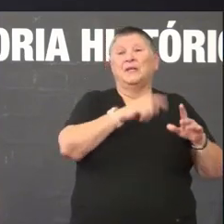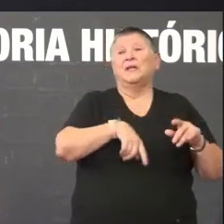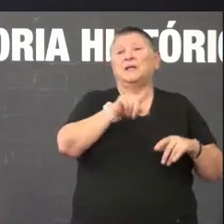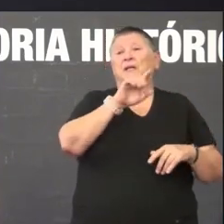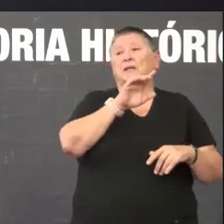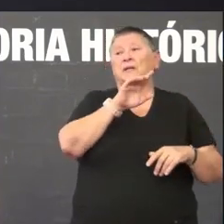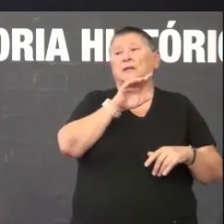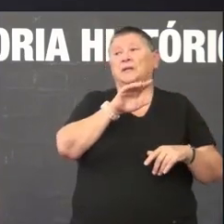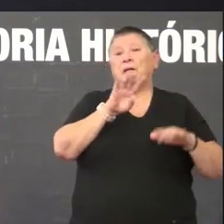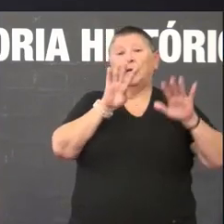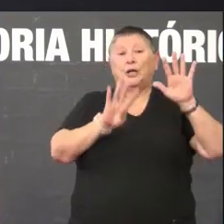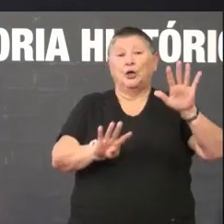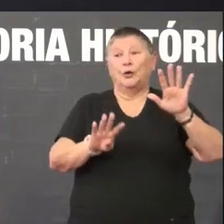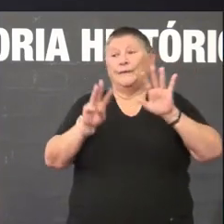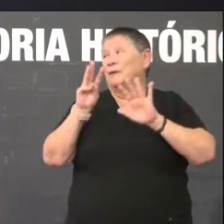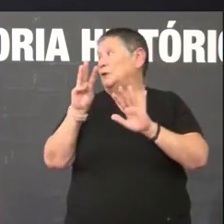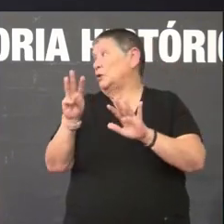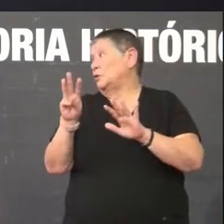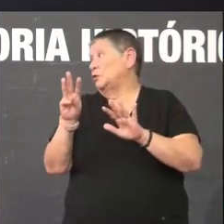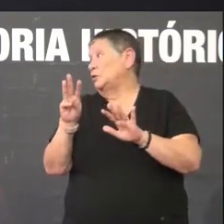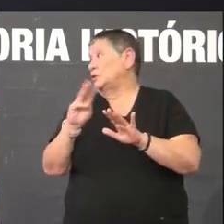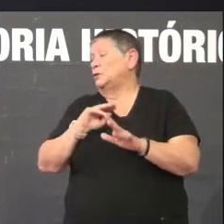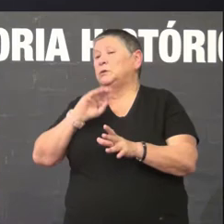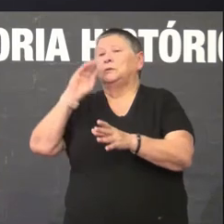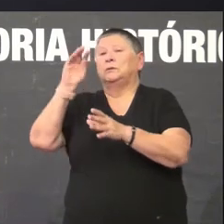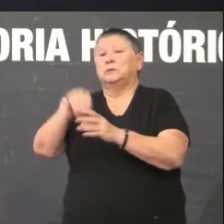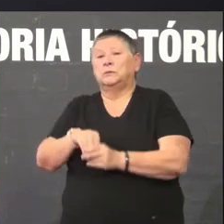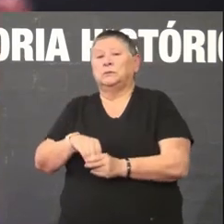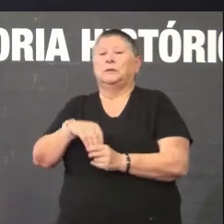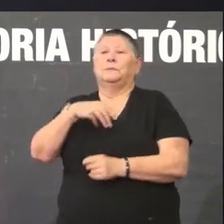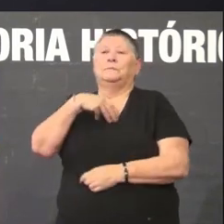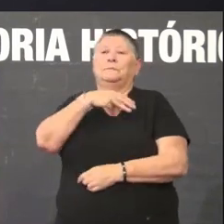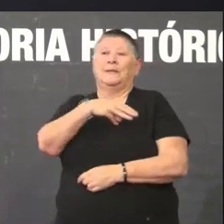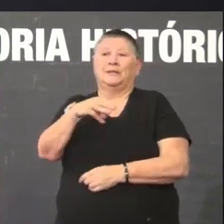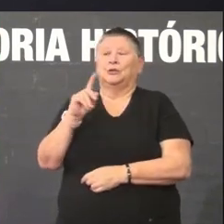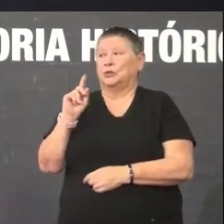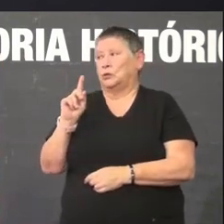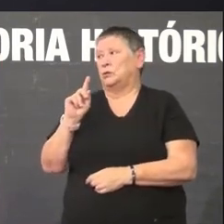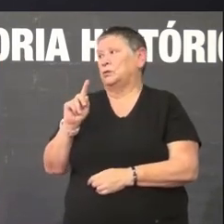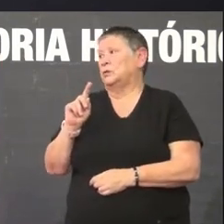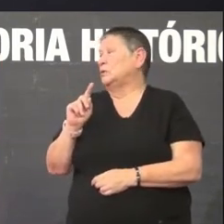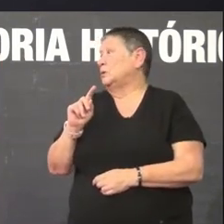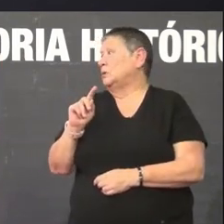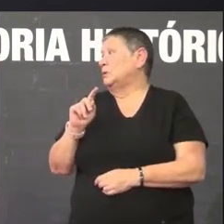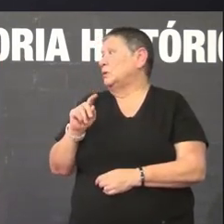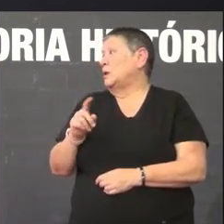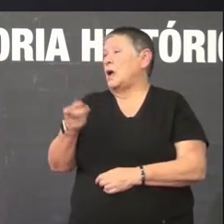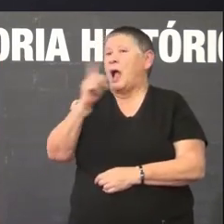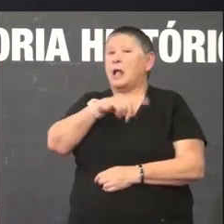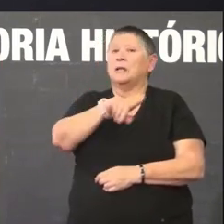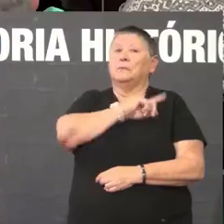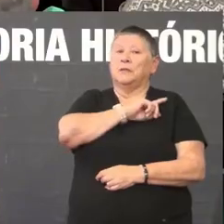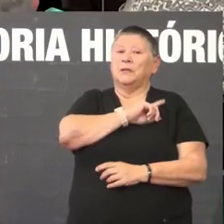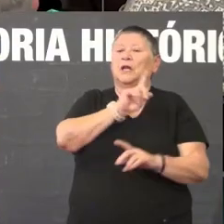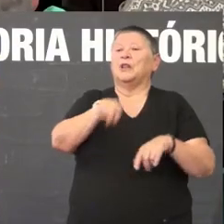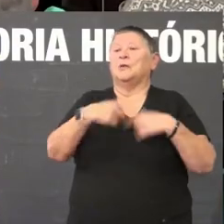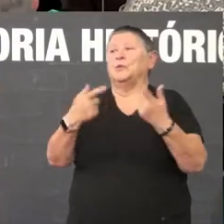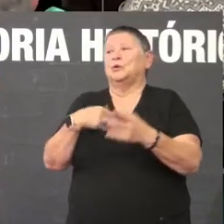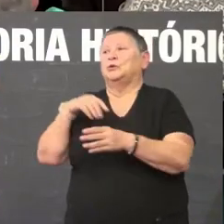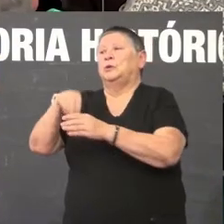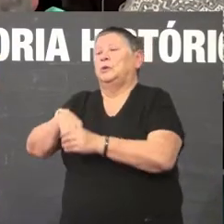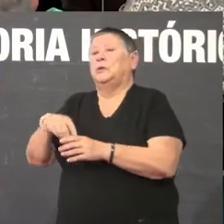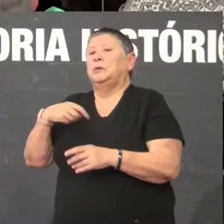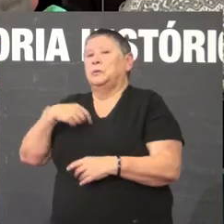en 1998. Y después yo he sido masón después de haber sido diputado. Y hay gente que cree que